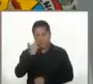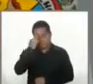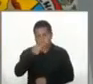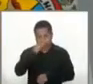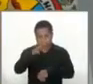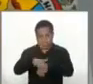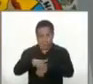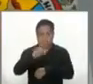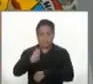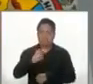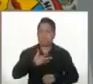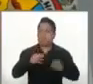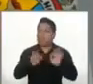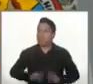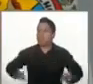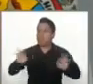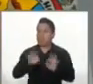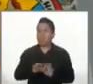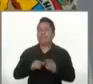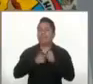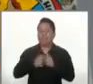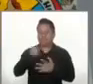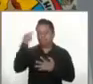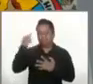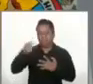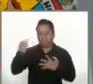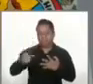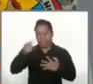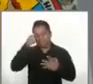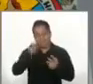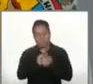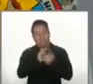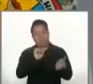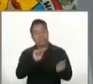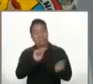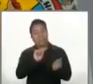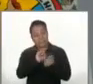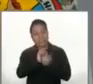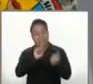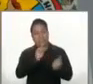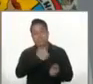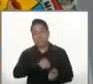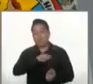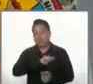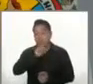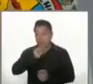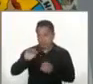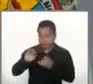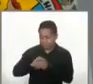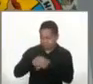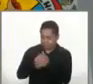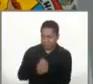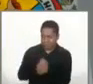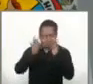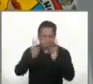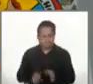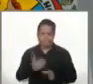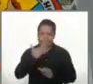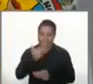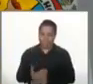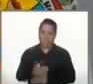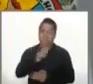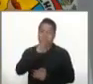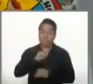igual manera la importancia de continuar con las medidas de sana distancia, el lavado correcto de las manos, así como